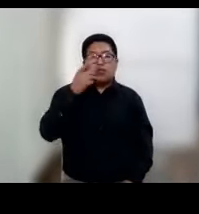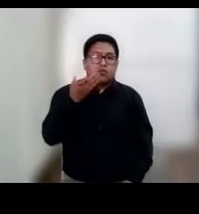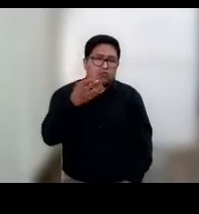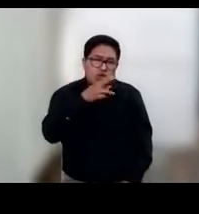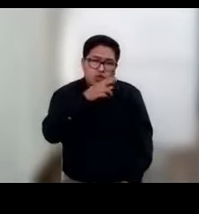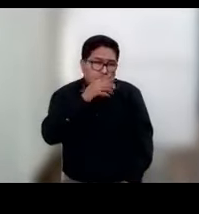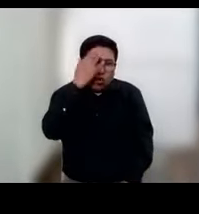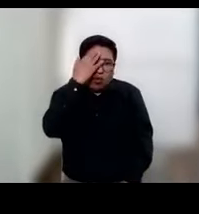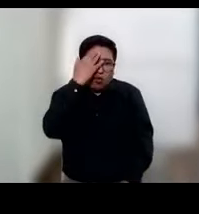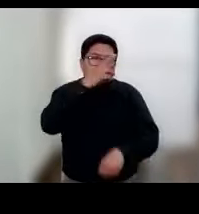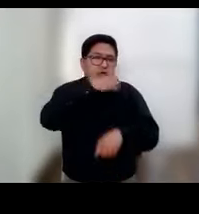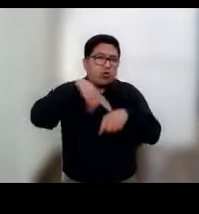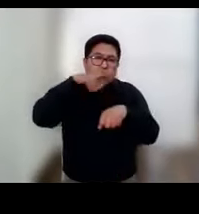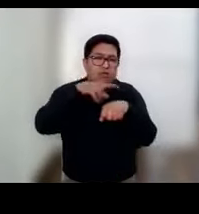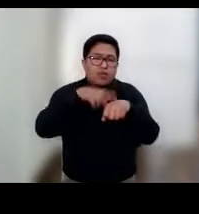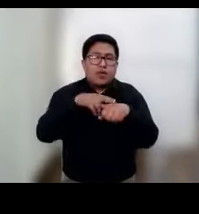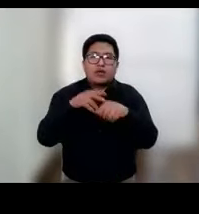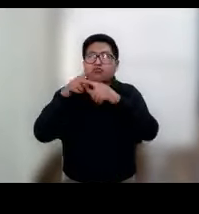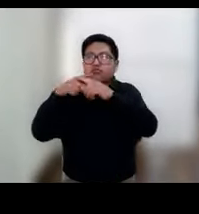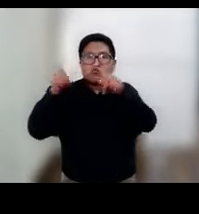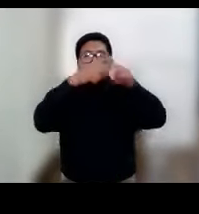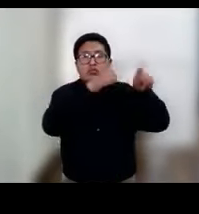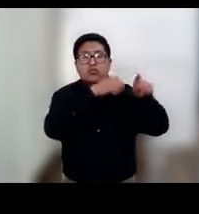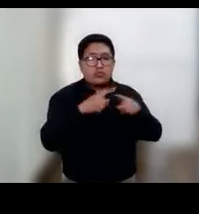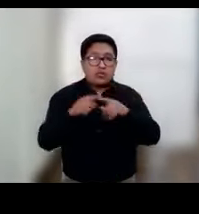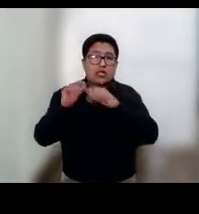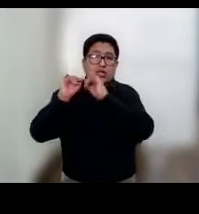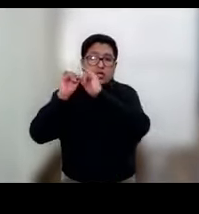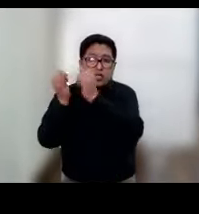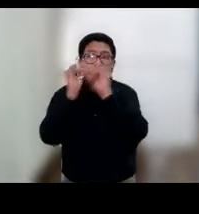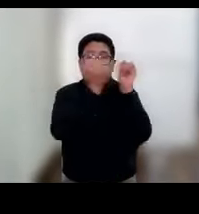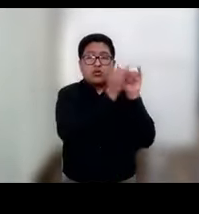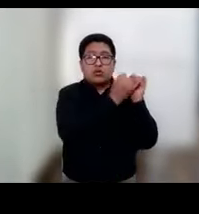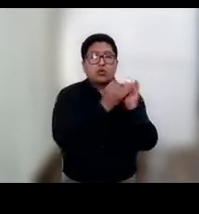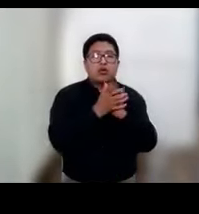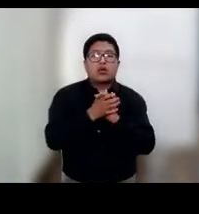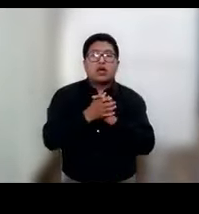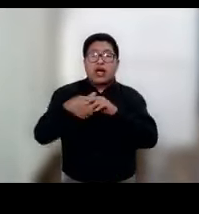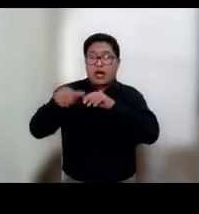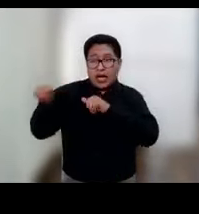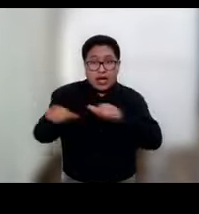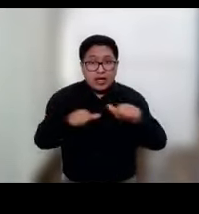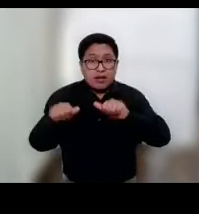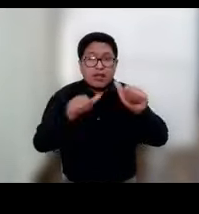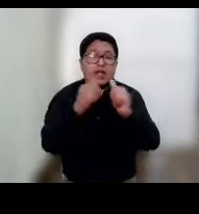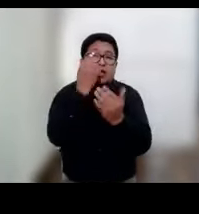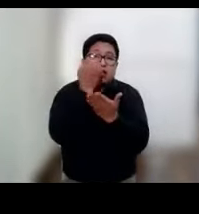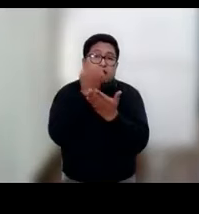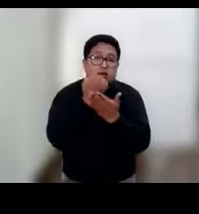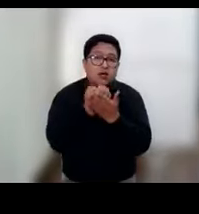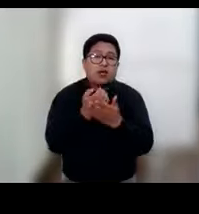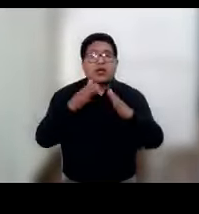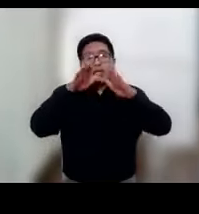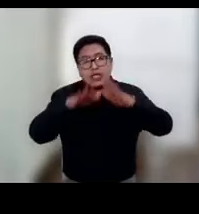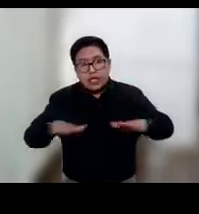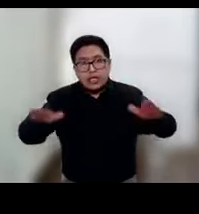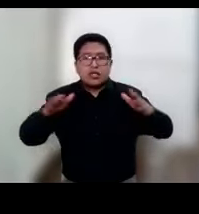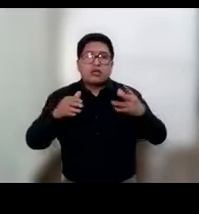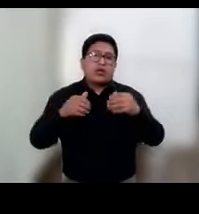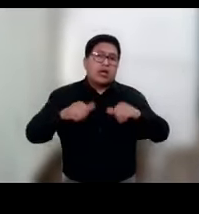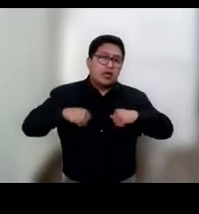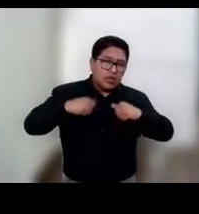y además cubierto en muchos espacios institucionales y legales que las actividades económicas que niños niñas y